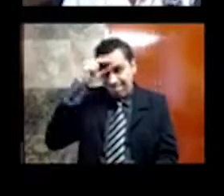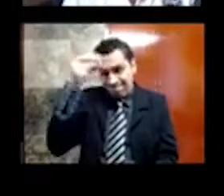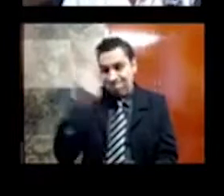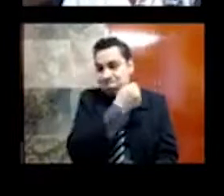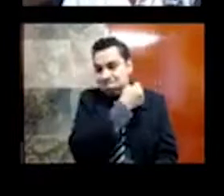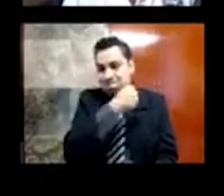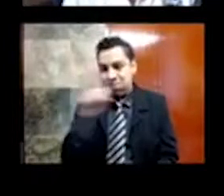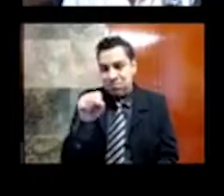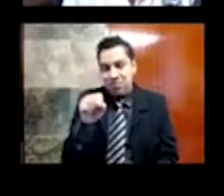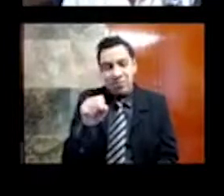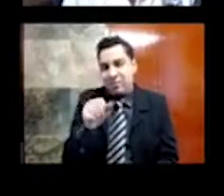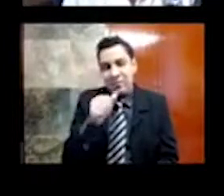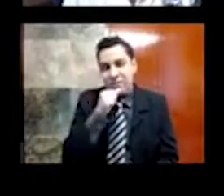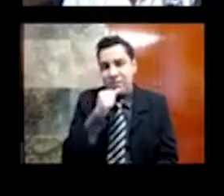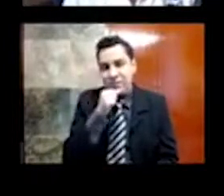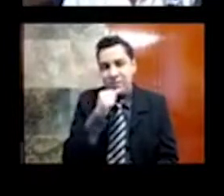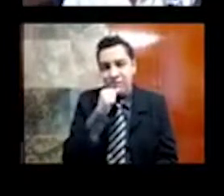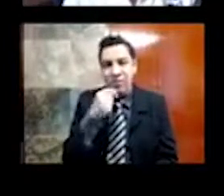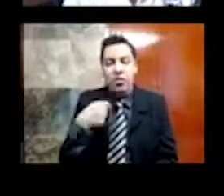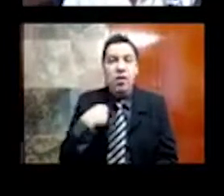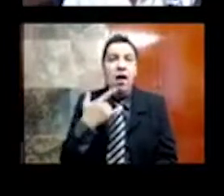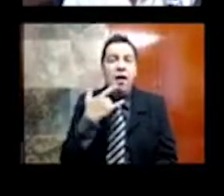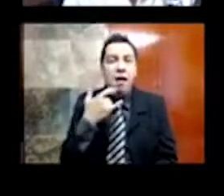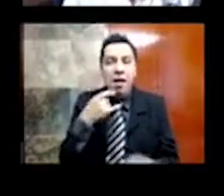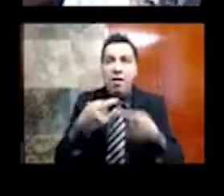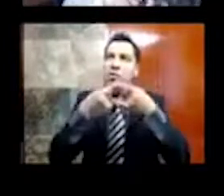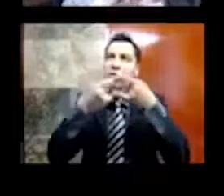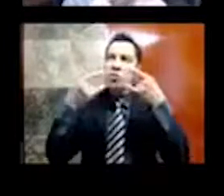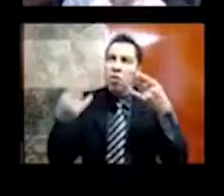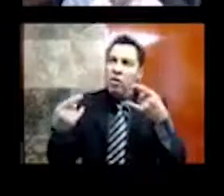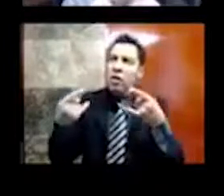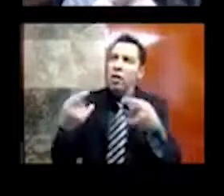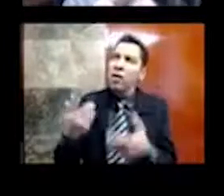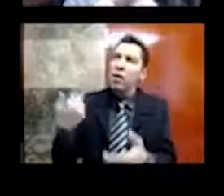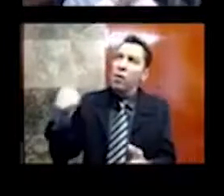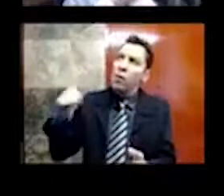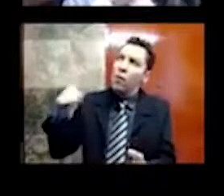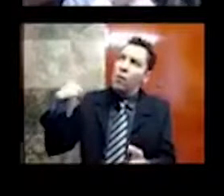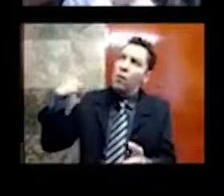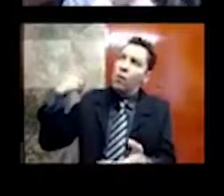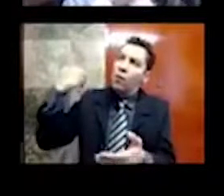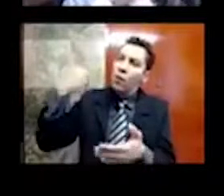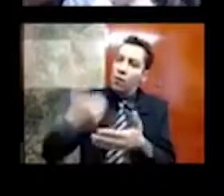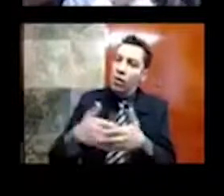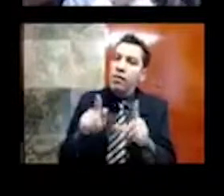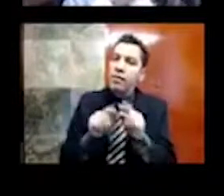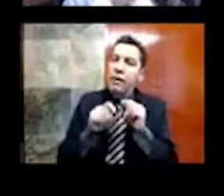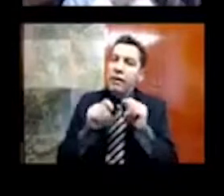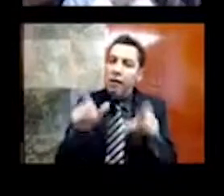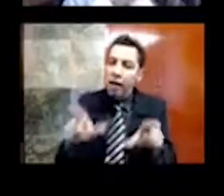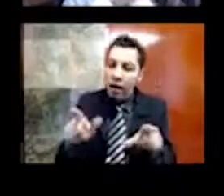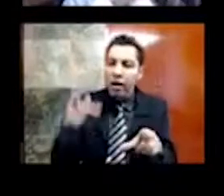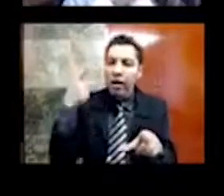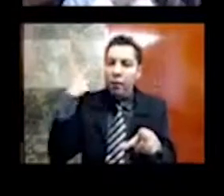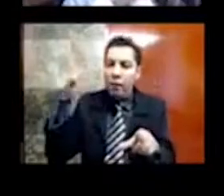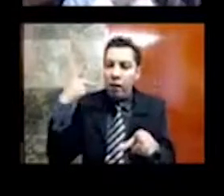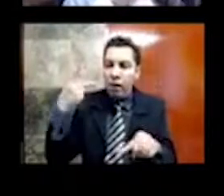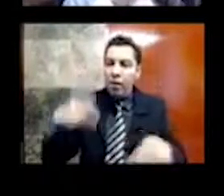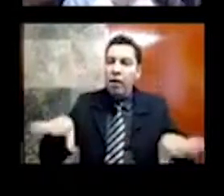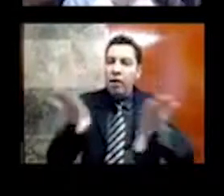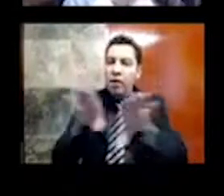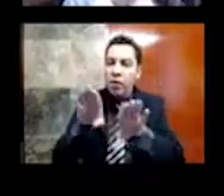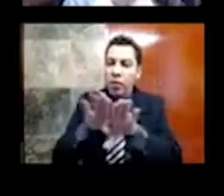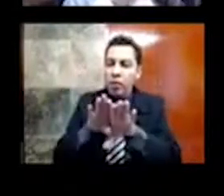estado haciendo este recorrido histórico de cómo fue, ¿cómo nos podrías hacer como una explicación de cómo fue el